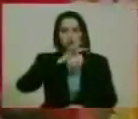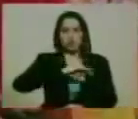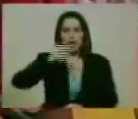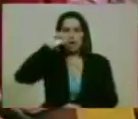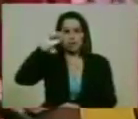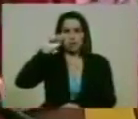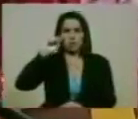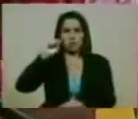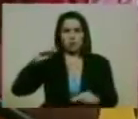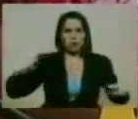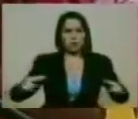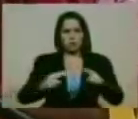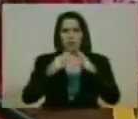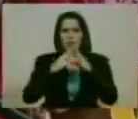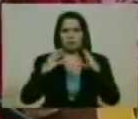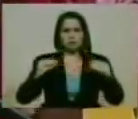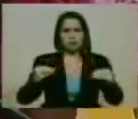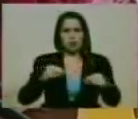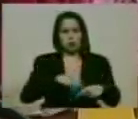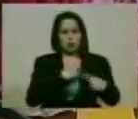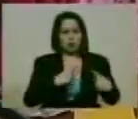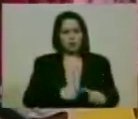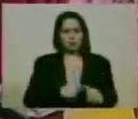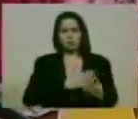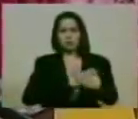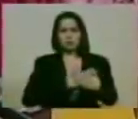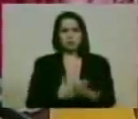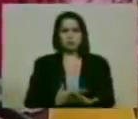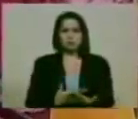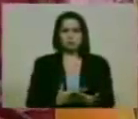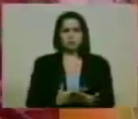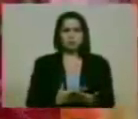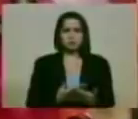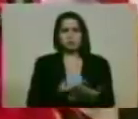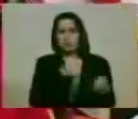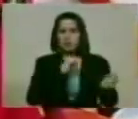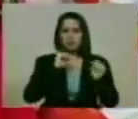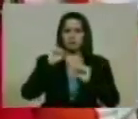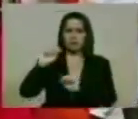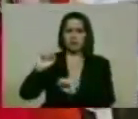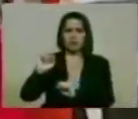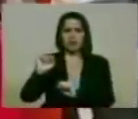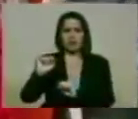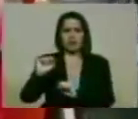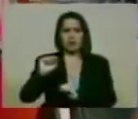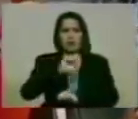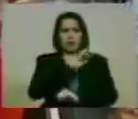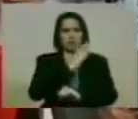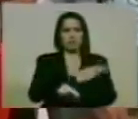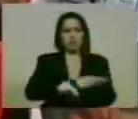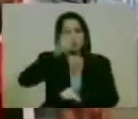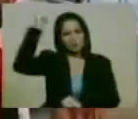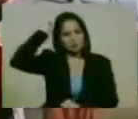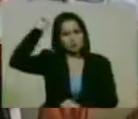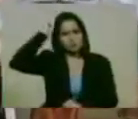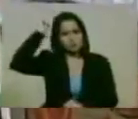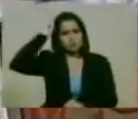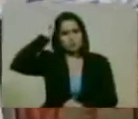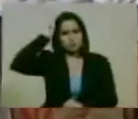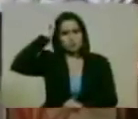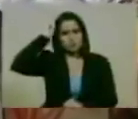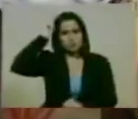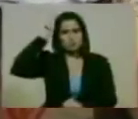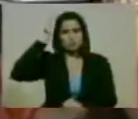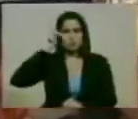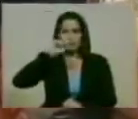pondremos todo nuestro esfuerzo y todo nuestro corazón para detener, defender con la fuerza de Huaycaipura y de Urquía el legado de nuestros